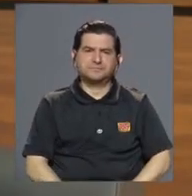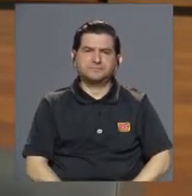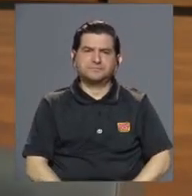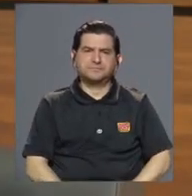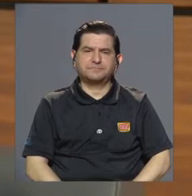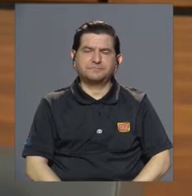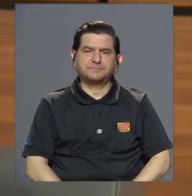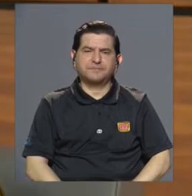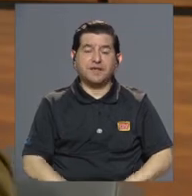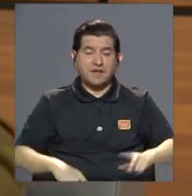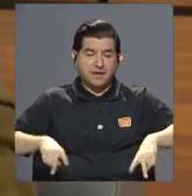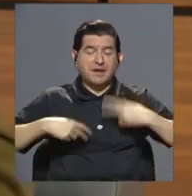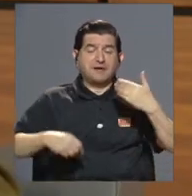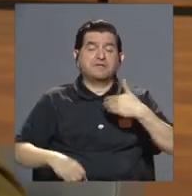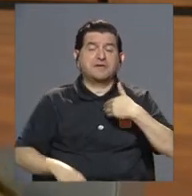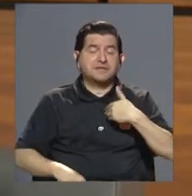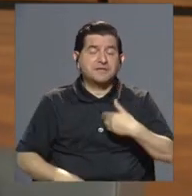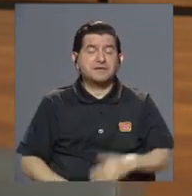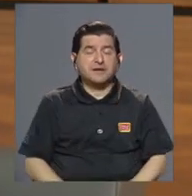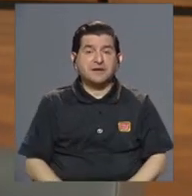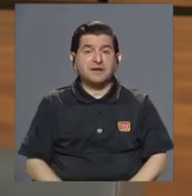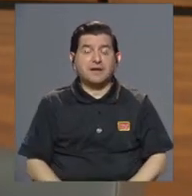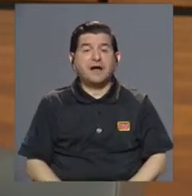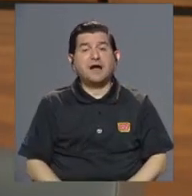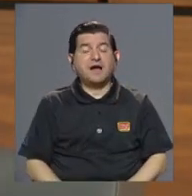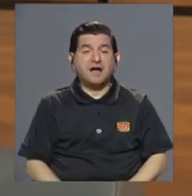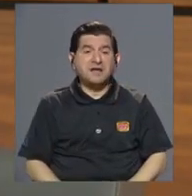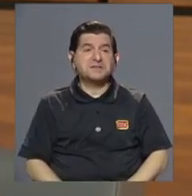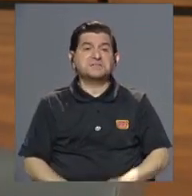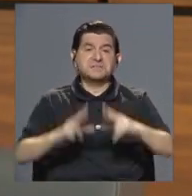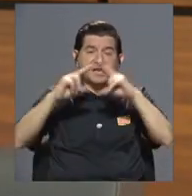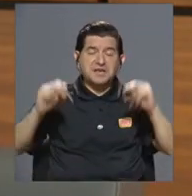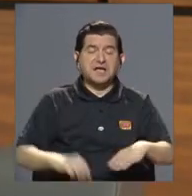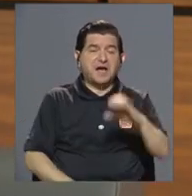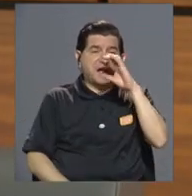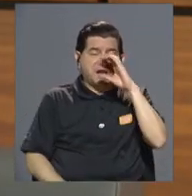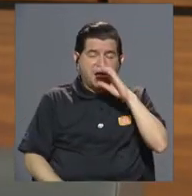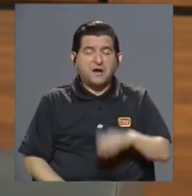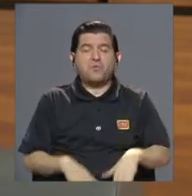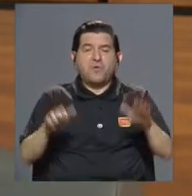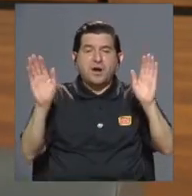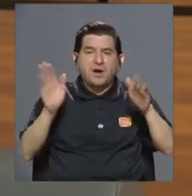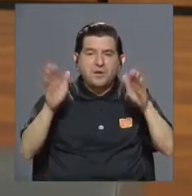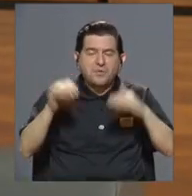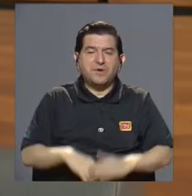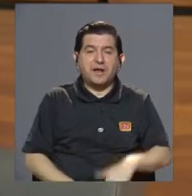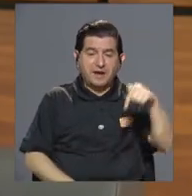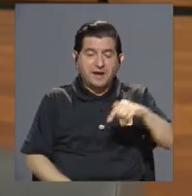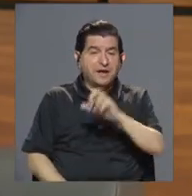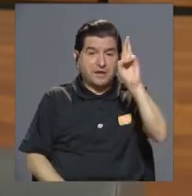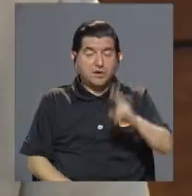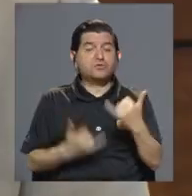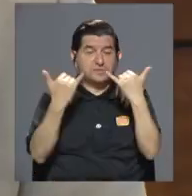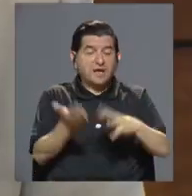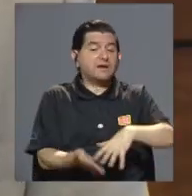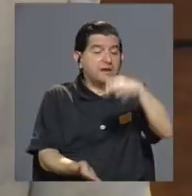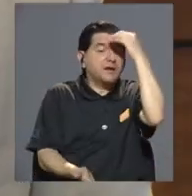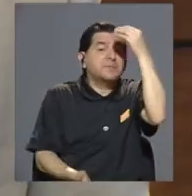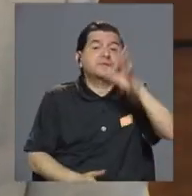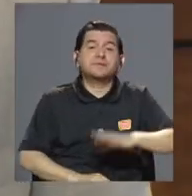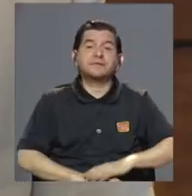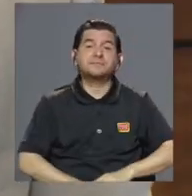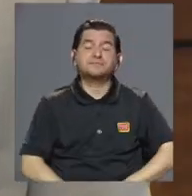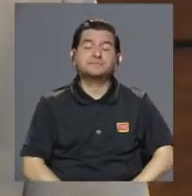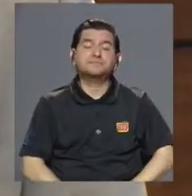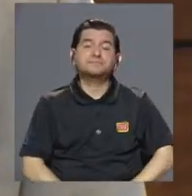La vida debe tener muchos sueños. En Nicaragua los chanchos vuelan, en Costa Rica los chanchos se están aprendiendo.